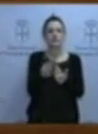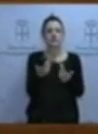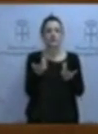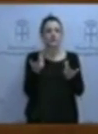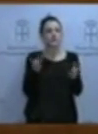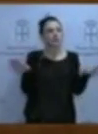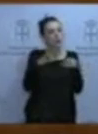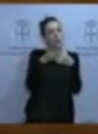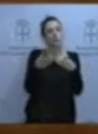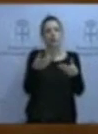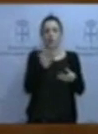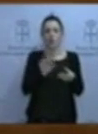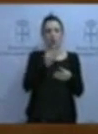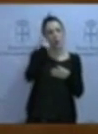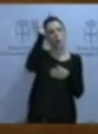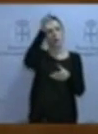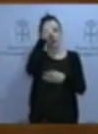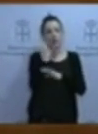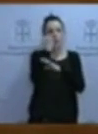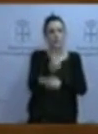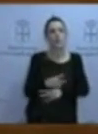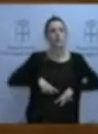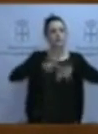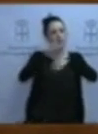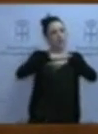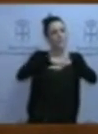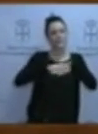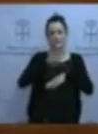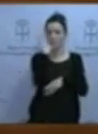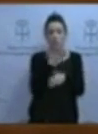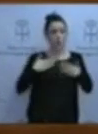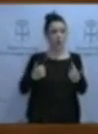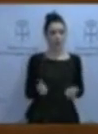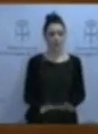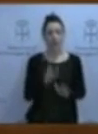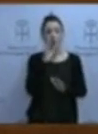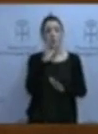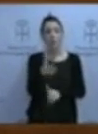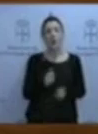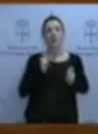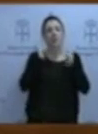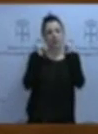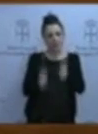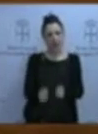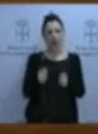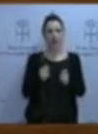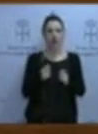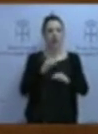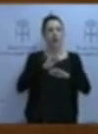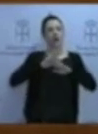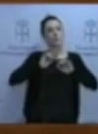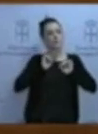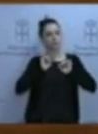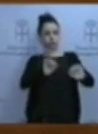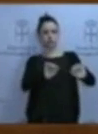otro concepto de apoyo a la investigación básica, blindar de condicionamientos externos, blindar de los